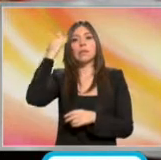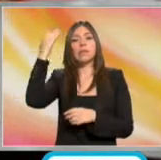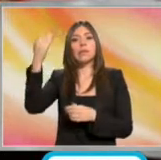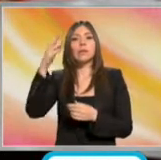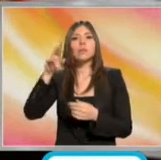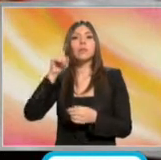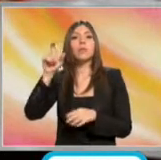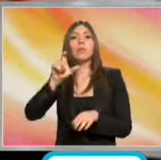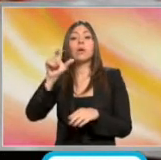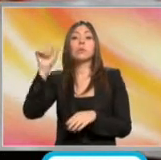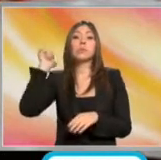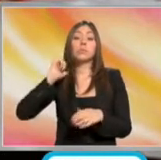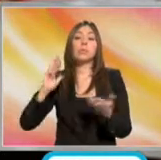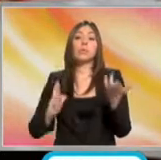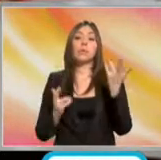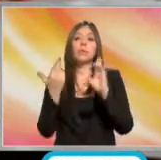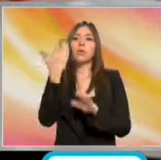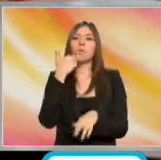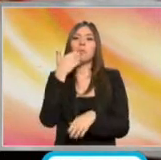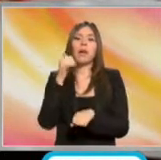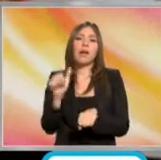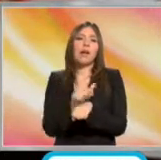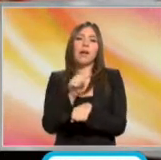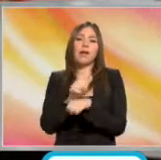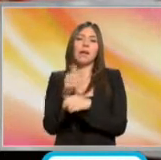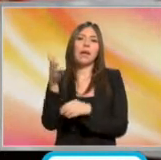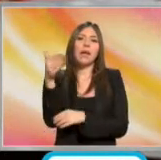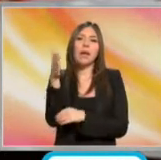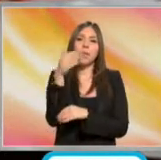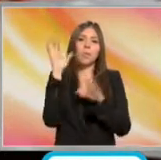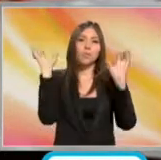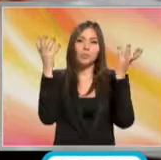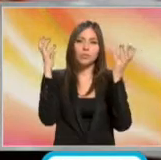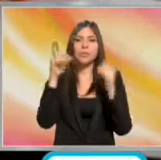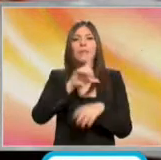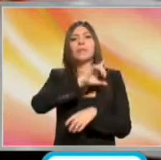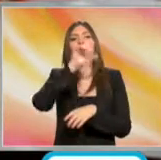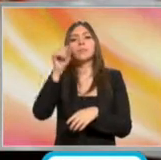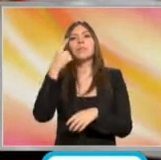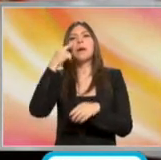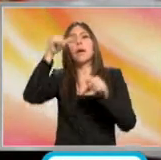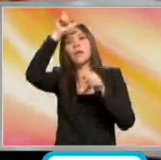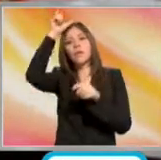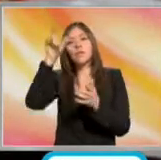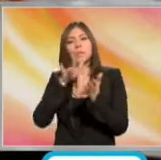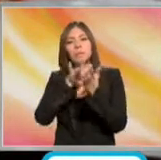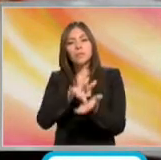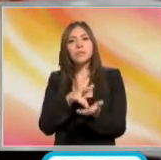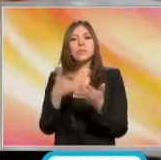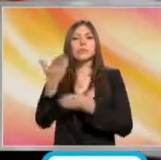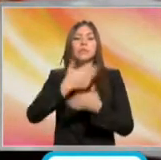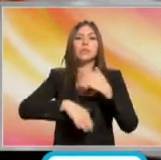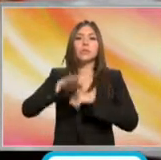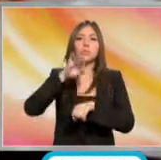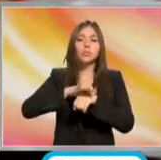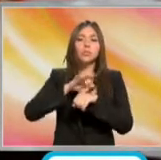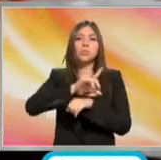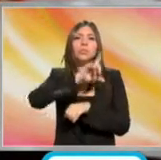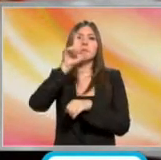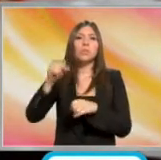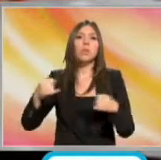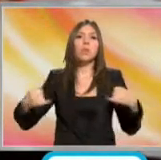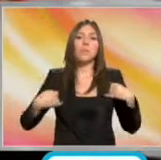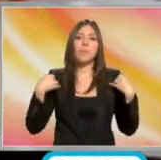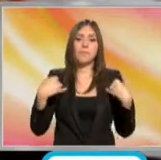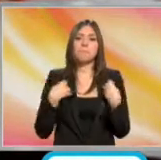las ambulancias, ¿verdad? Pero pues después viene el área de enfermería, vienen los servicios médicos, después viene el área de juventud, donde